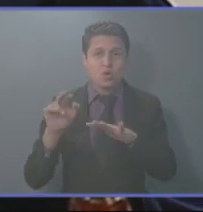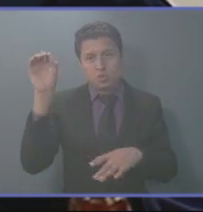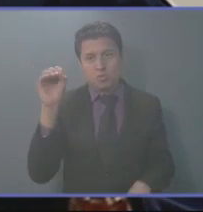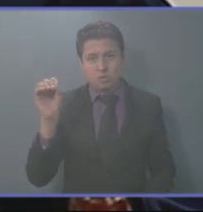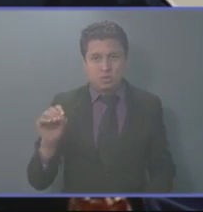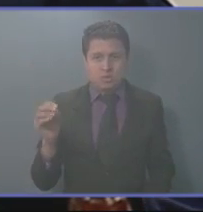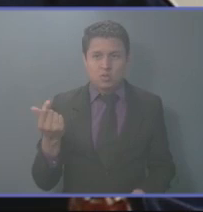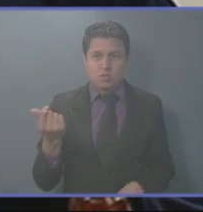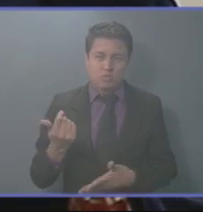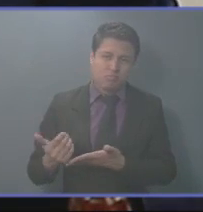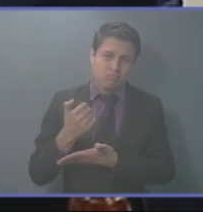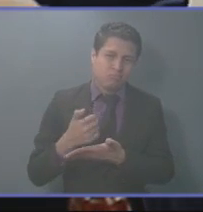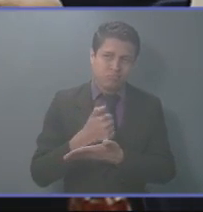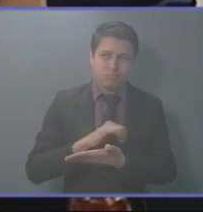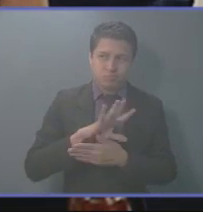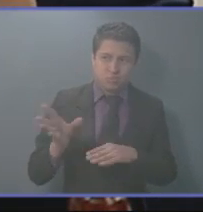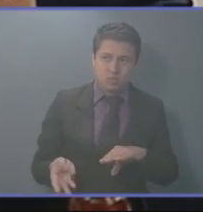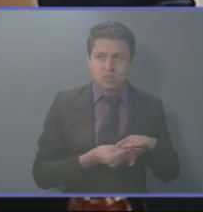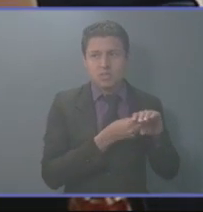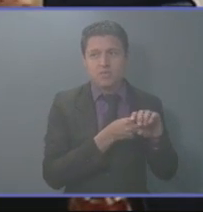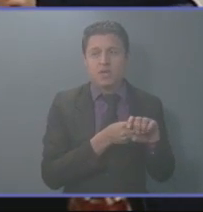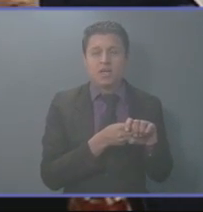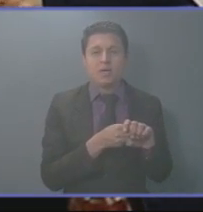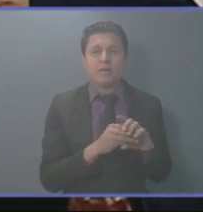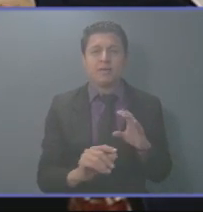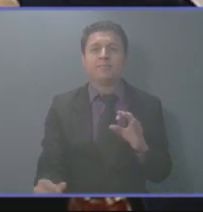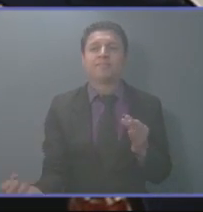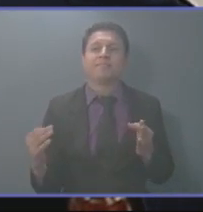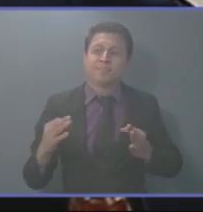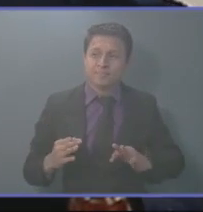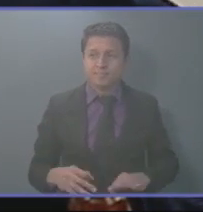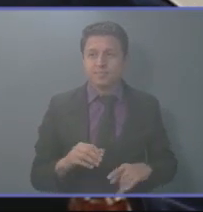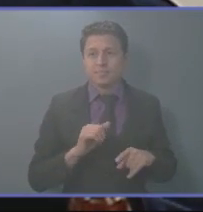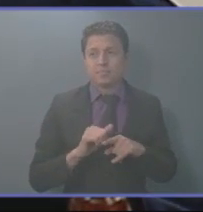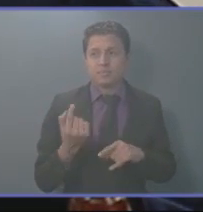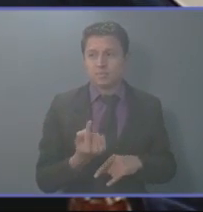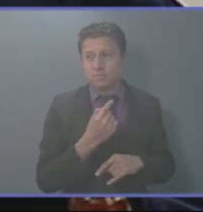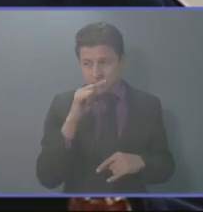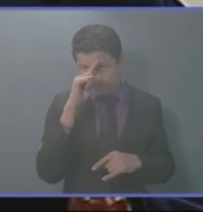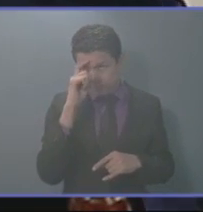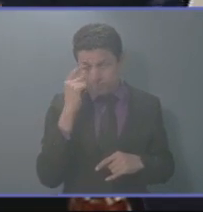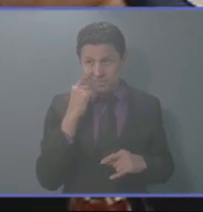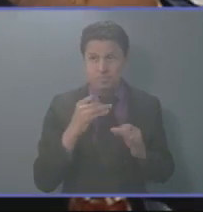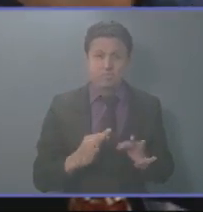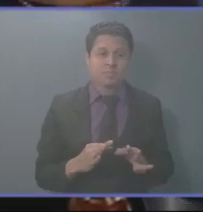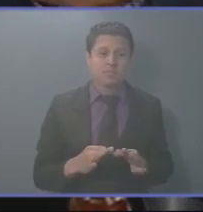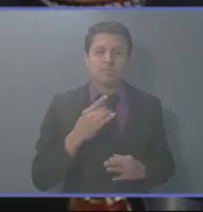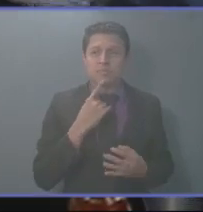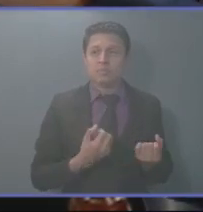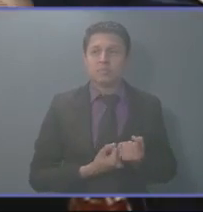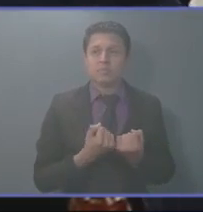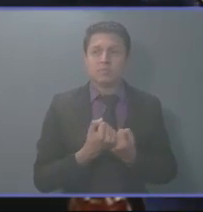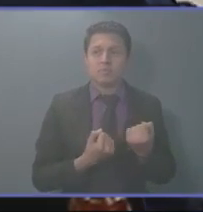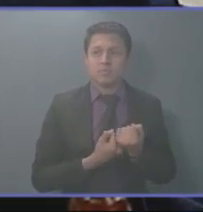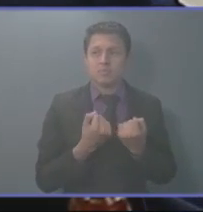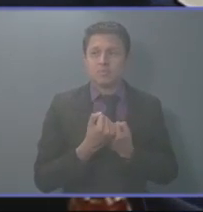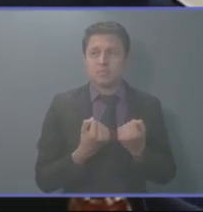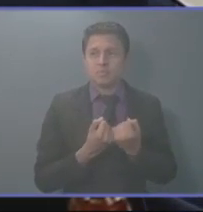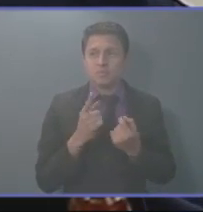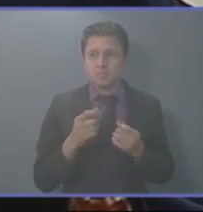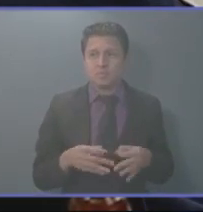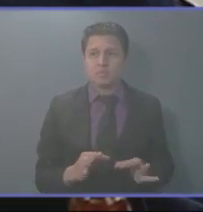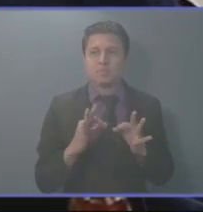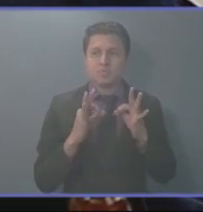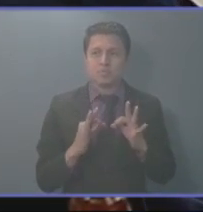16.8%. Esto ya golpeó a un segmento de los hermanos trabajadores que ganaban entre ese rango.